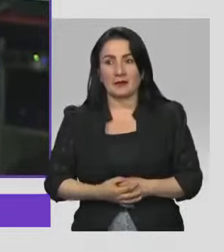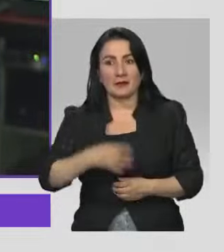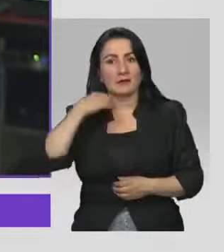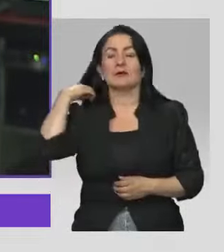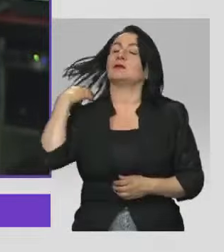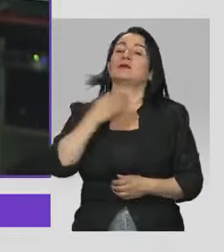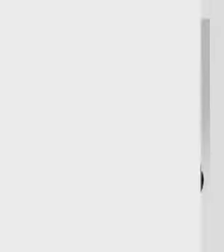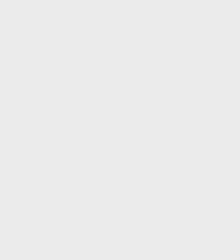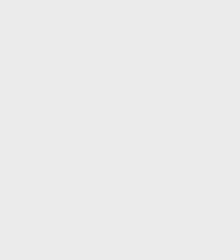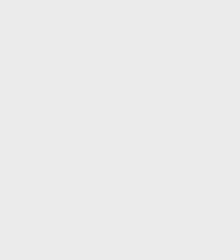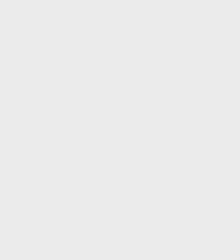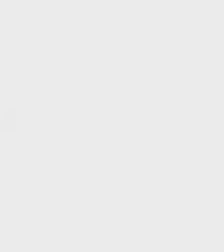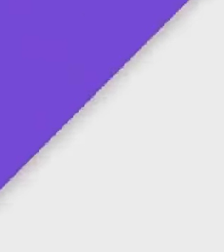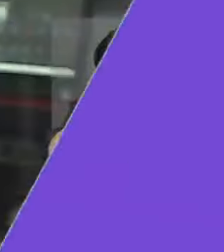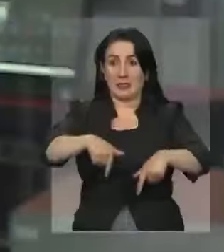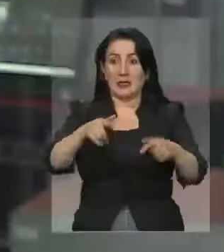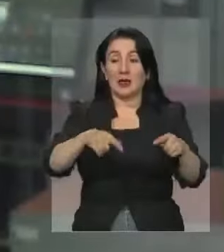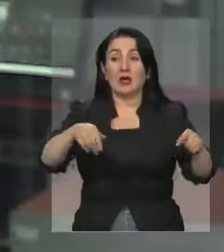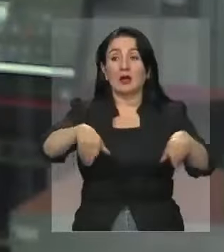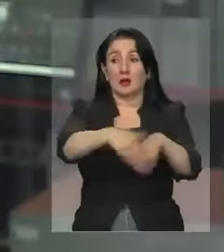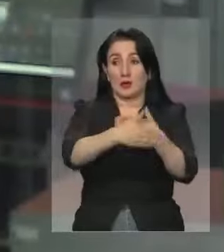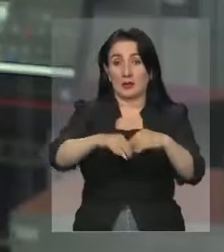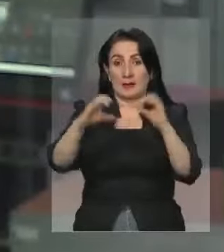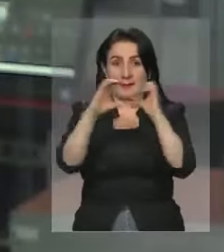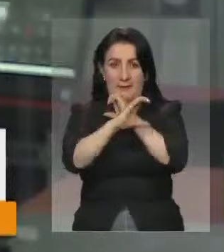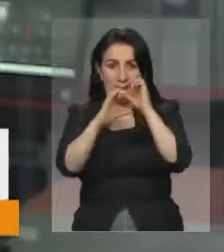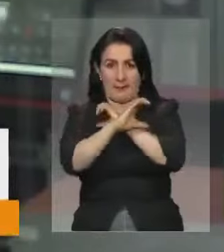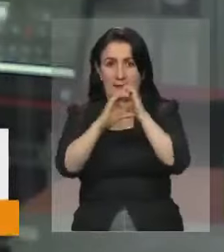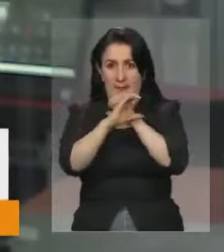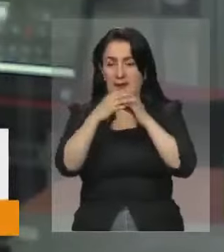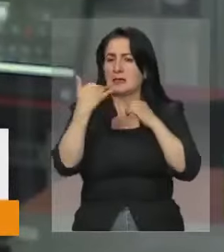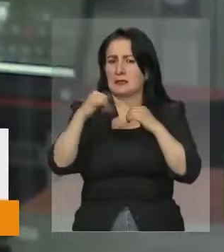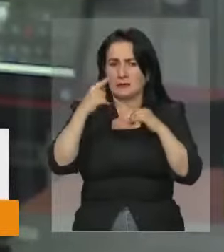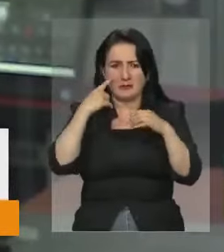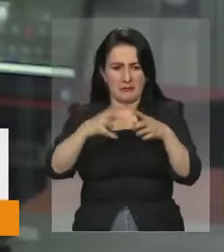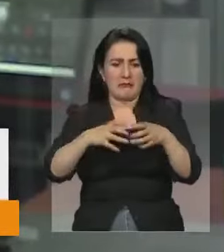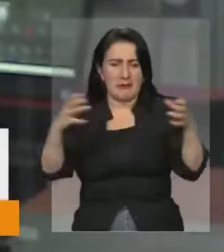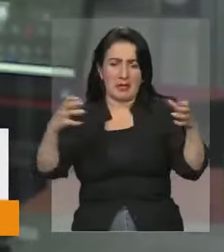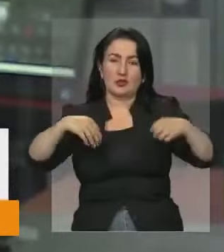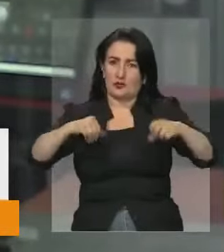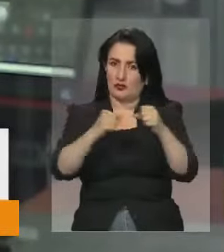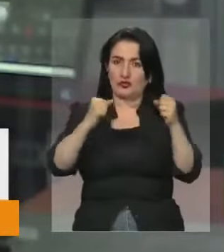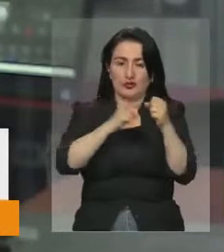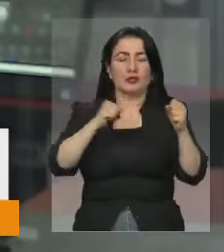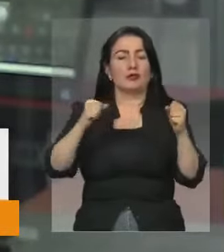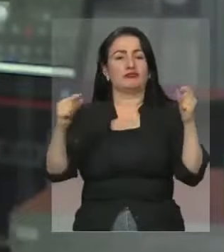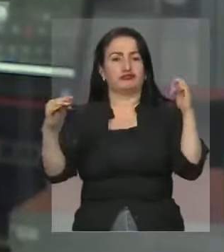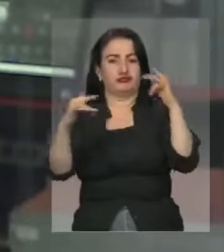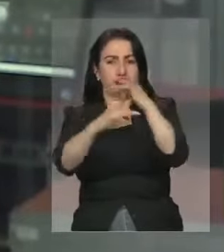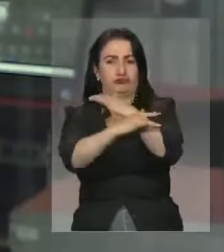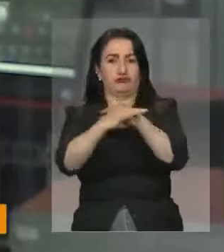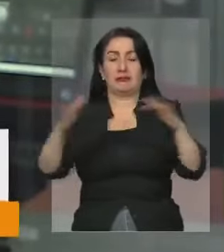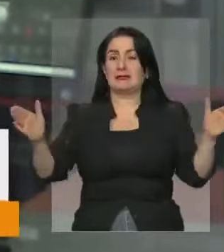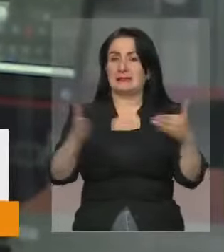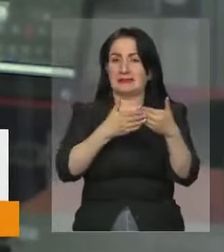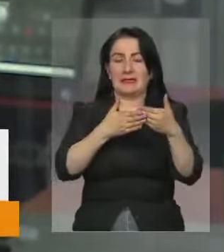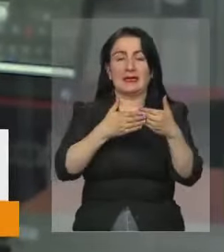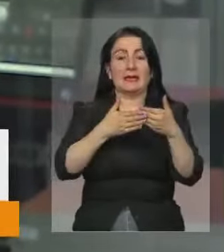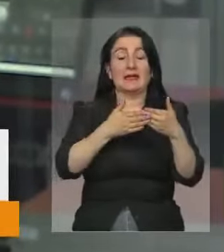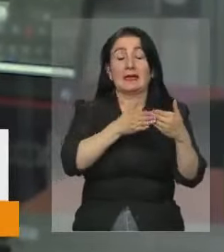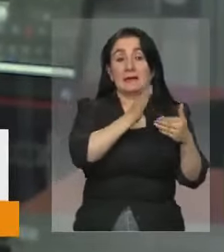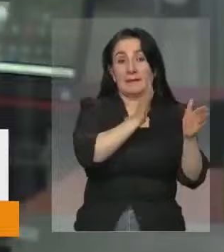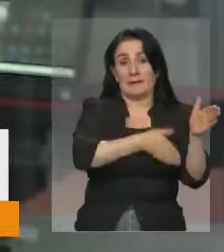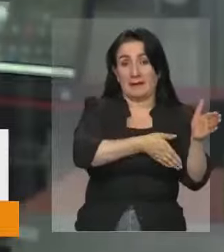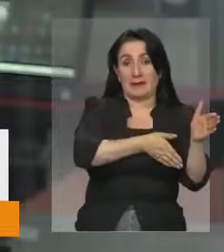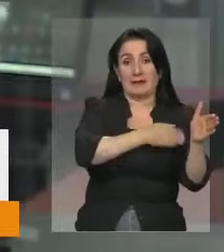Karen, es un gusto saludarla. Conocimos que este corredor vial, la avenida Caracas, en donde mayor número de bogotanos transitan a diario, tendría un cierre total desde la